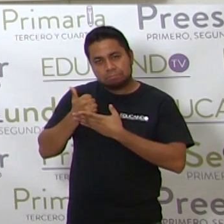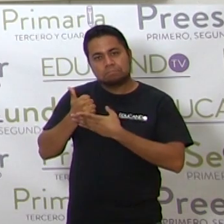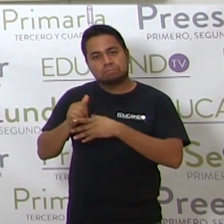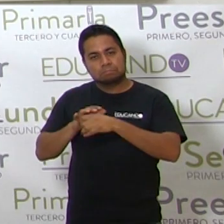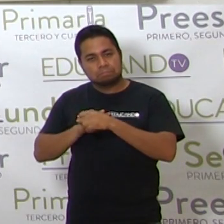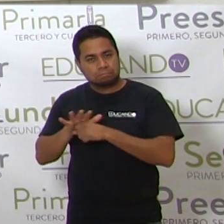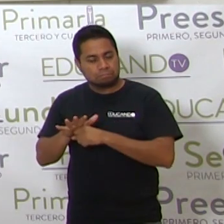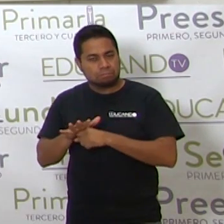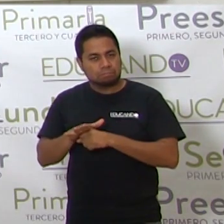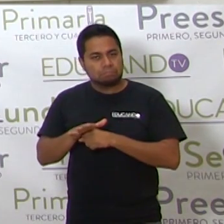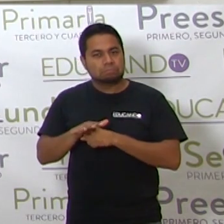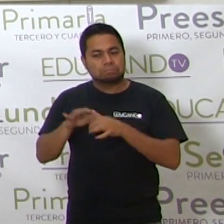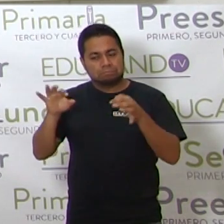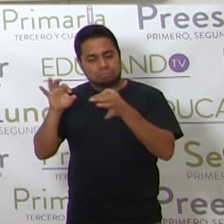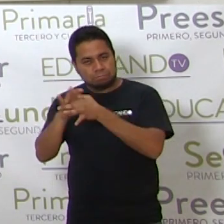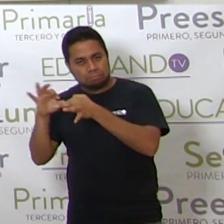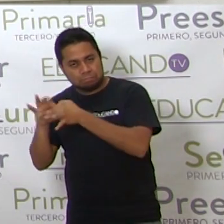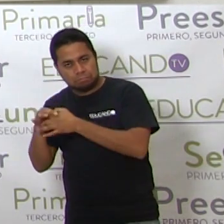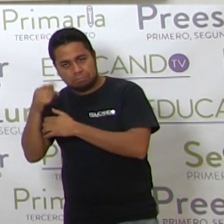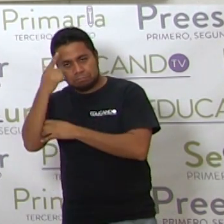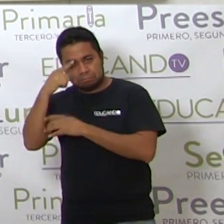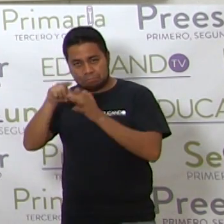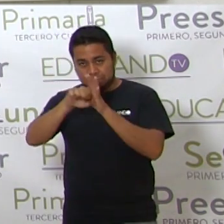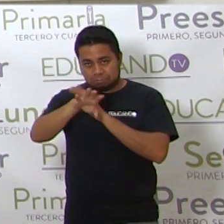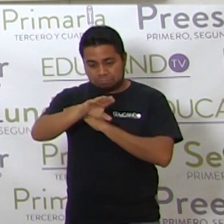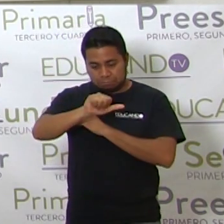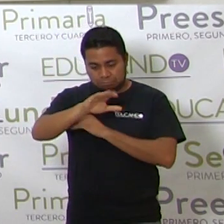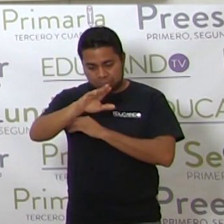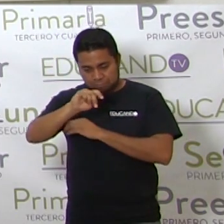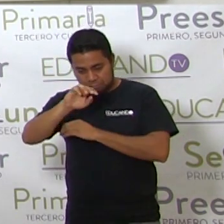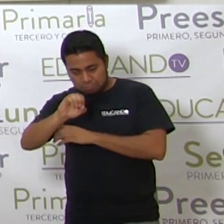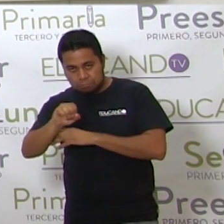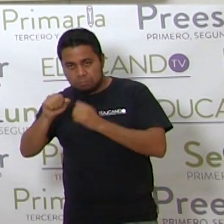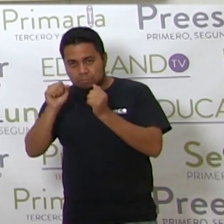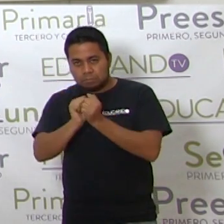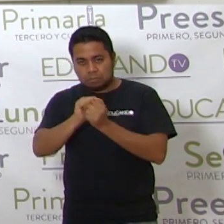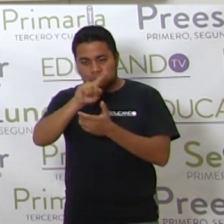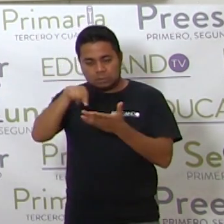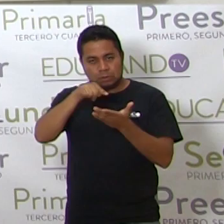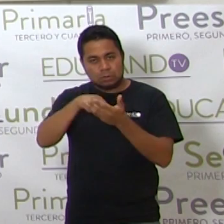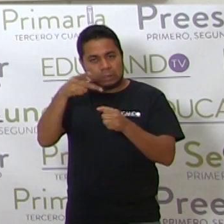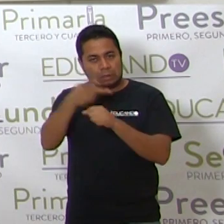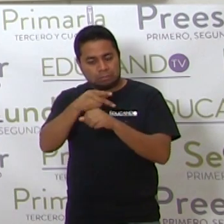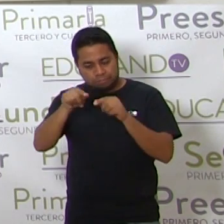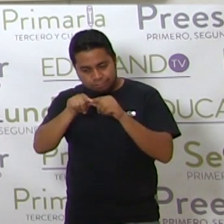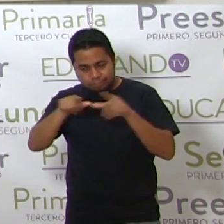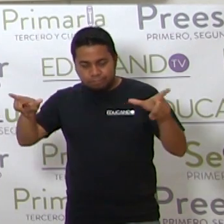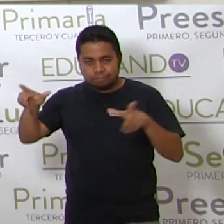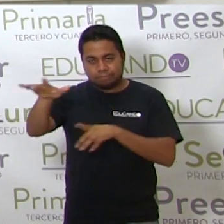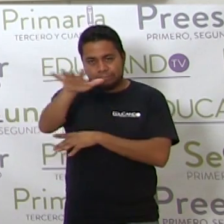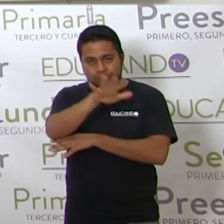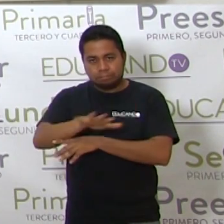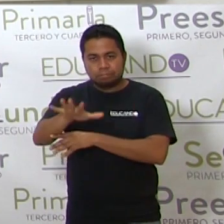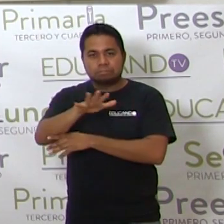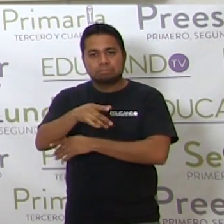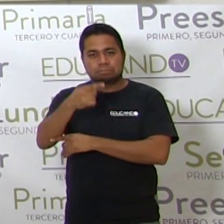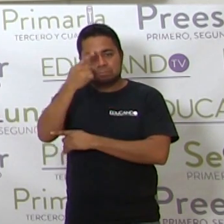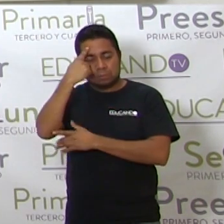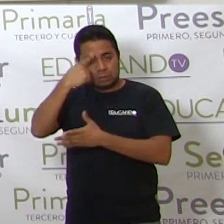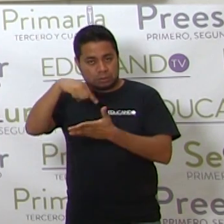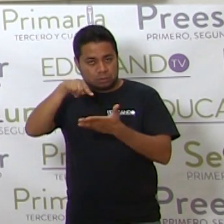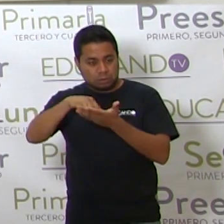una de estas uniones entre lo que es el acto y lo que es la escenografía o la descripción del lugar donde se